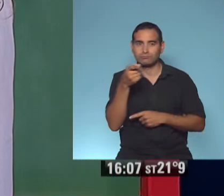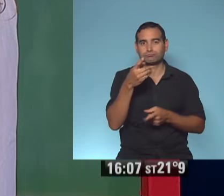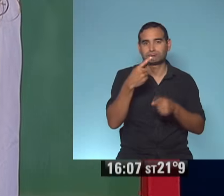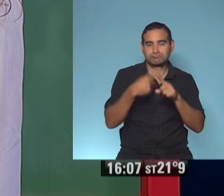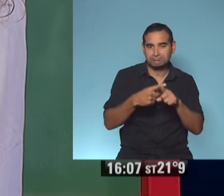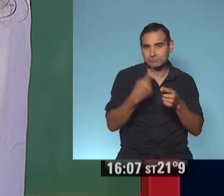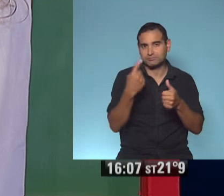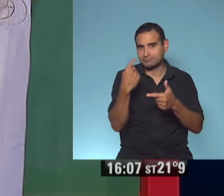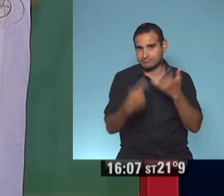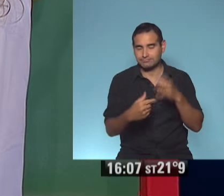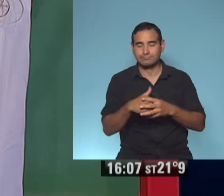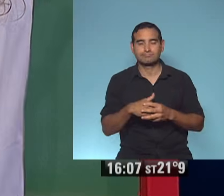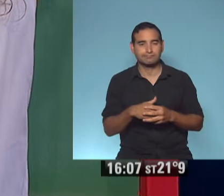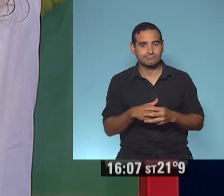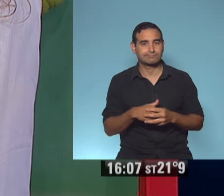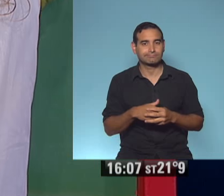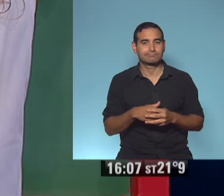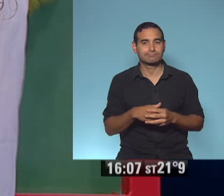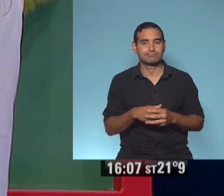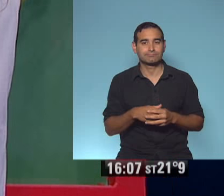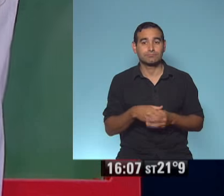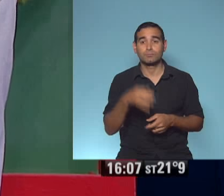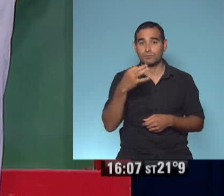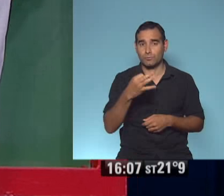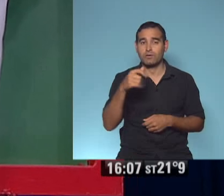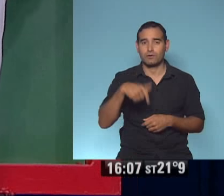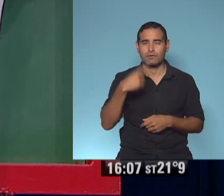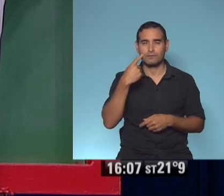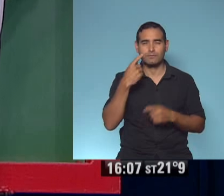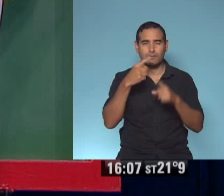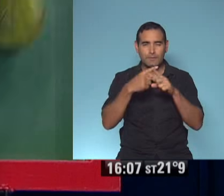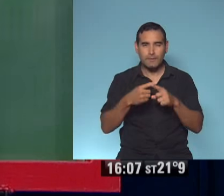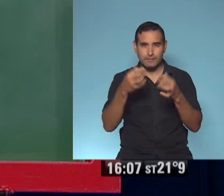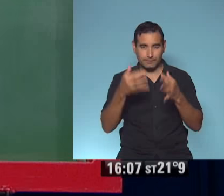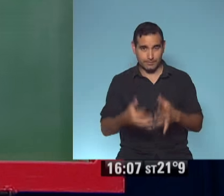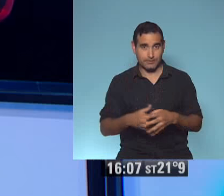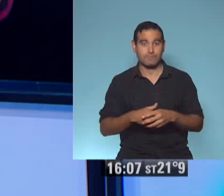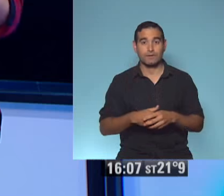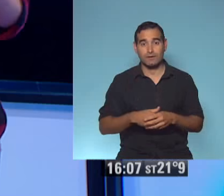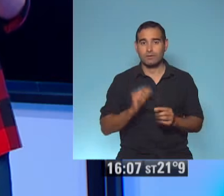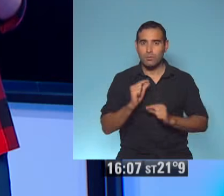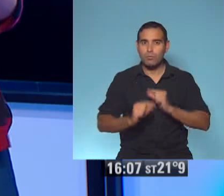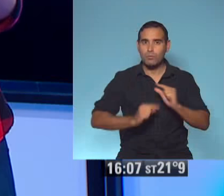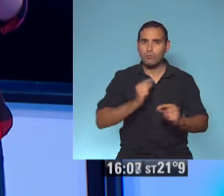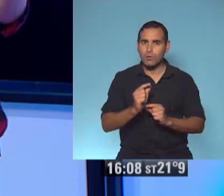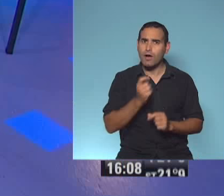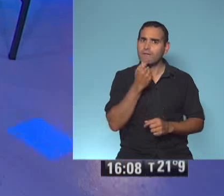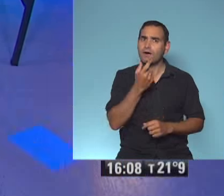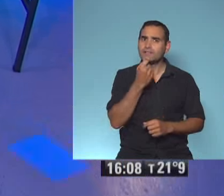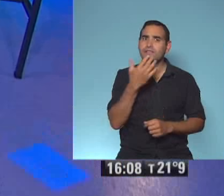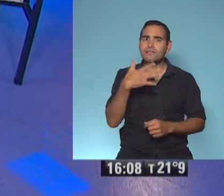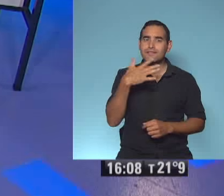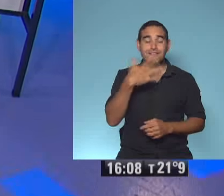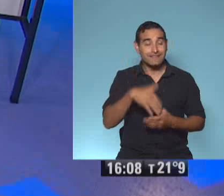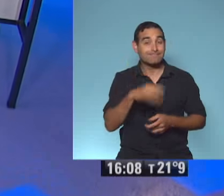muy importante. Ahí está, hacemos cálculos, cada vez aprendemos un poquito más, cada vez es un poquito más fácil entender esto. Muy